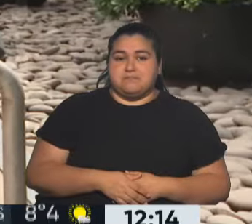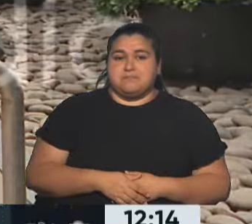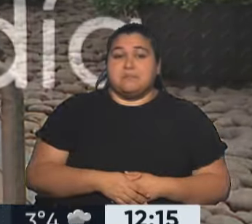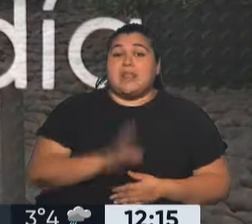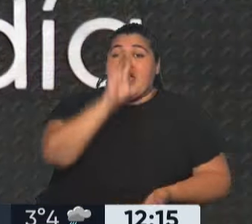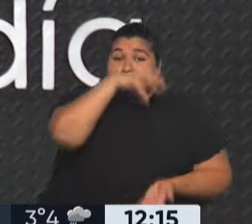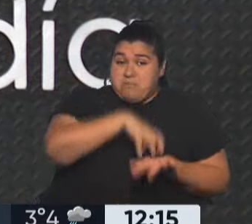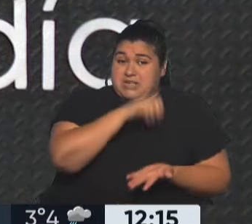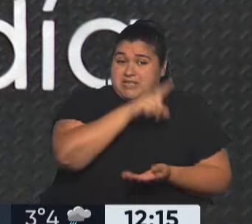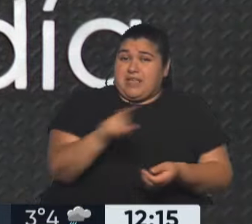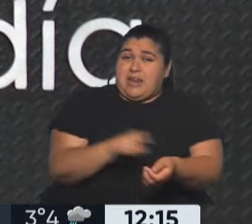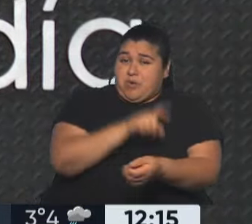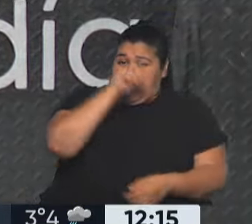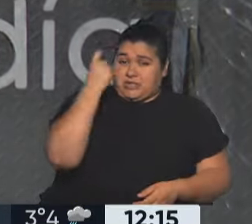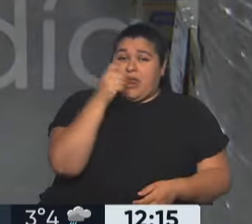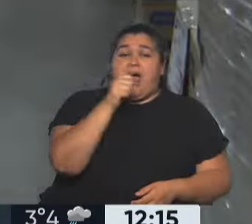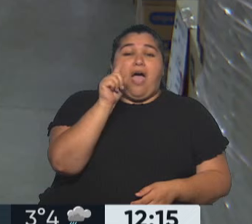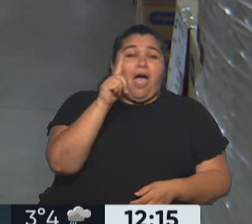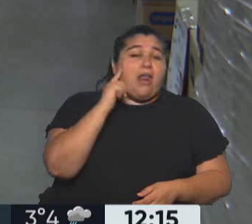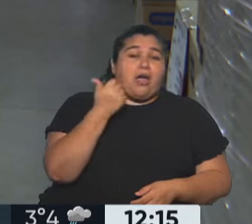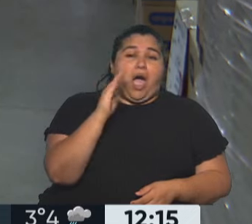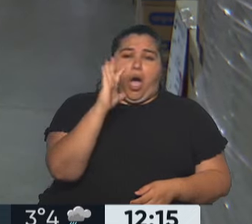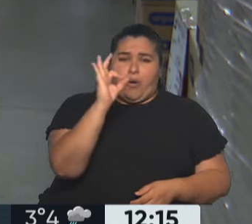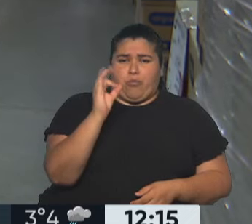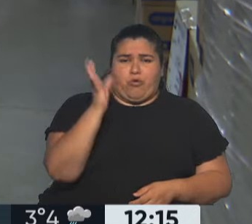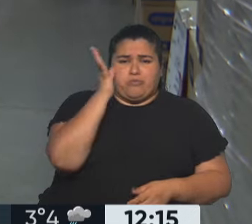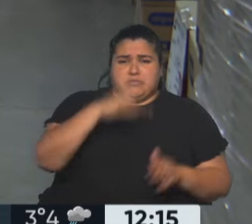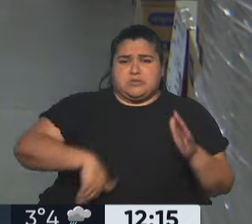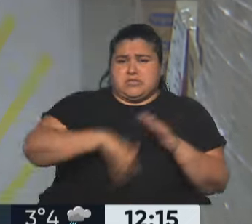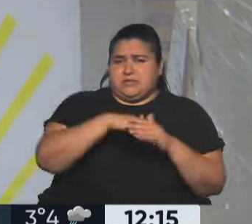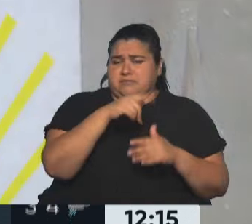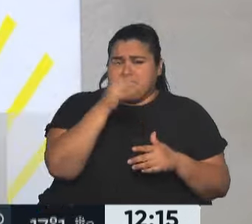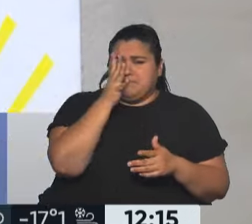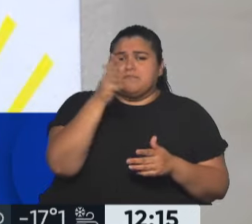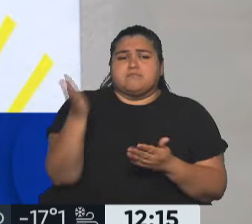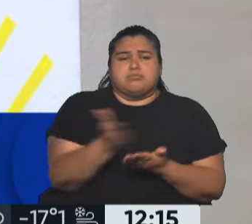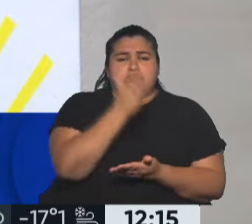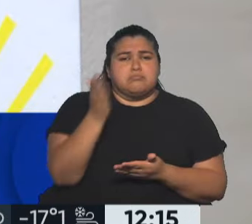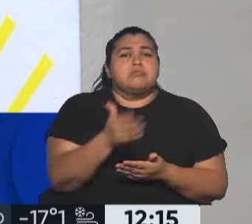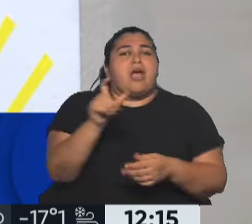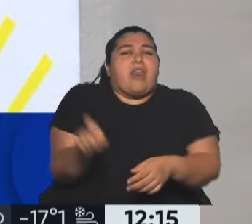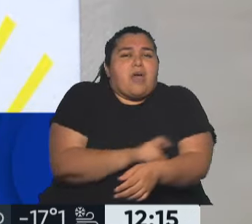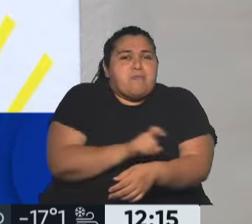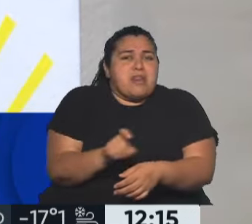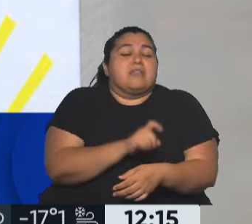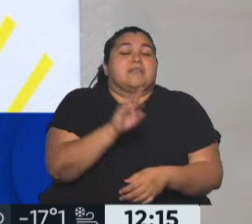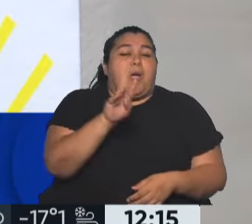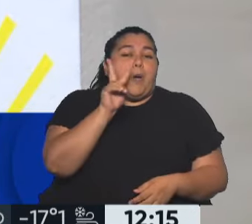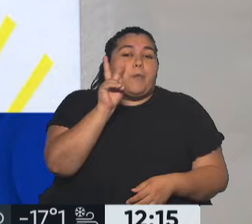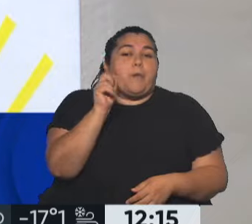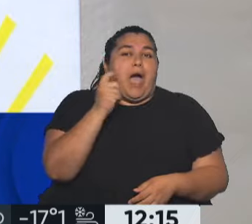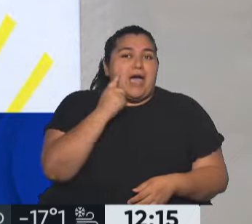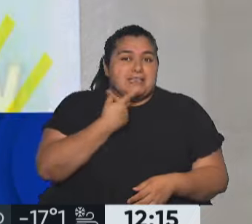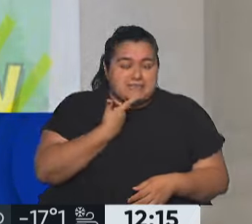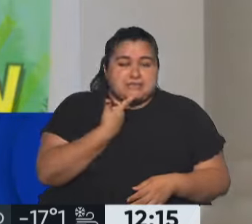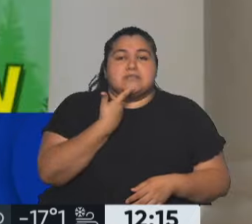empresa de repelente nacional Algabo se encuentra al tope de su producción con el repelente de mosquitos Vice, abasteciendo